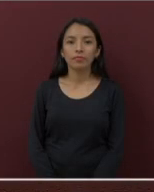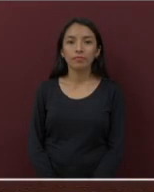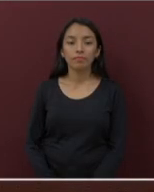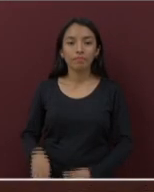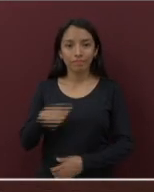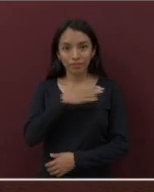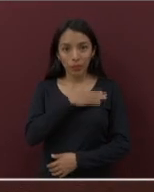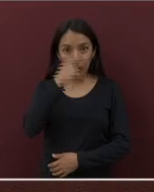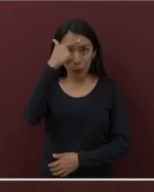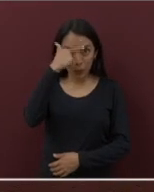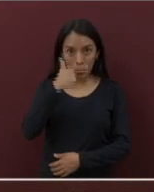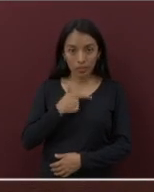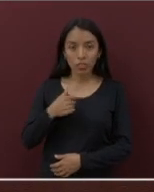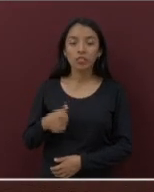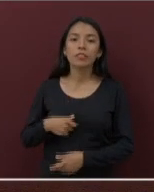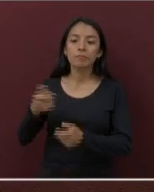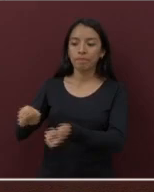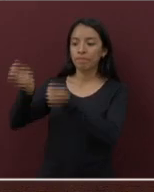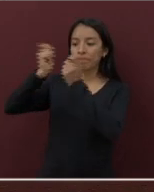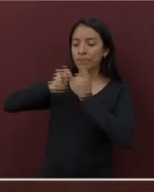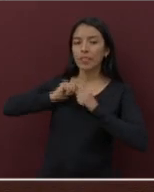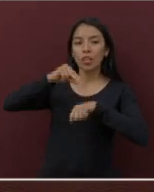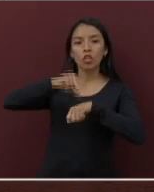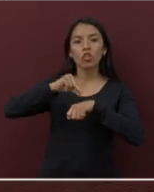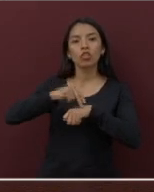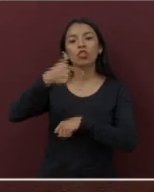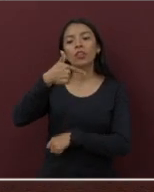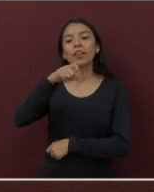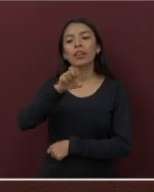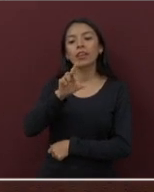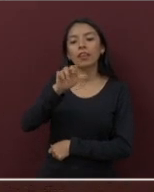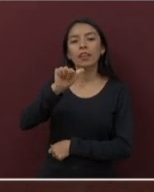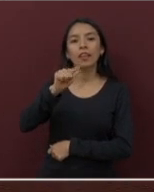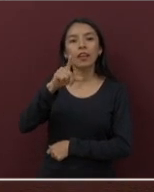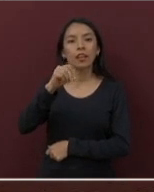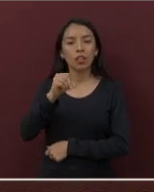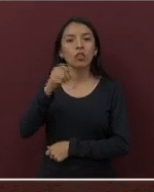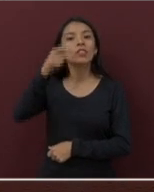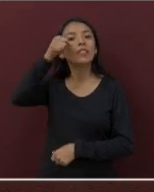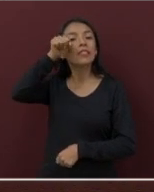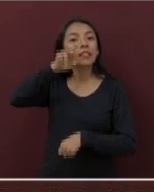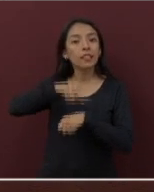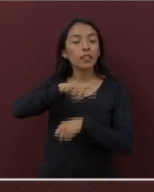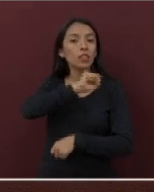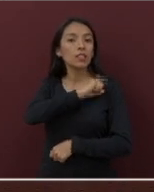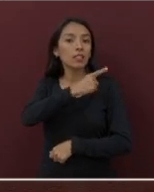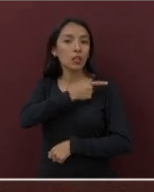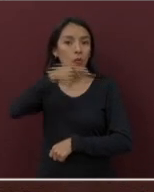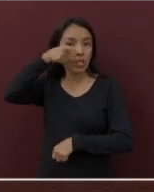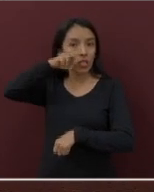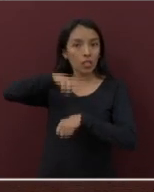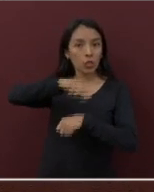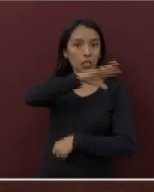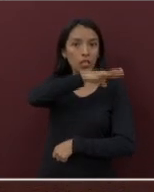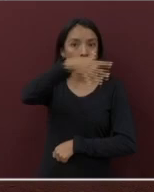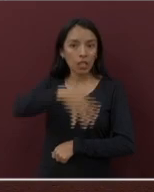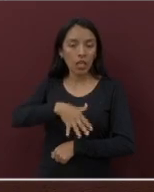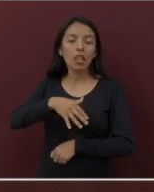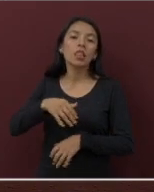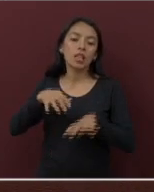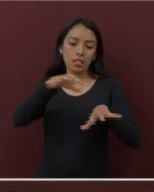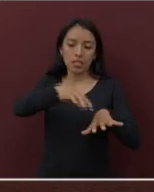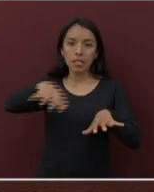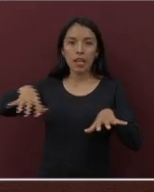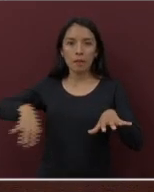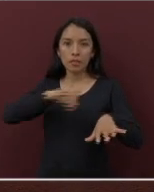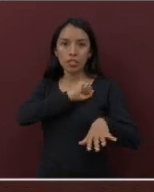Muy buenas noches. En representación del doctor Gerardo Díaz Morales, secretario de Salud y director general de Servicios de Salud de